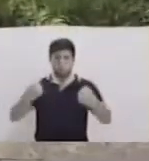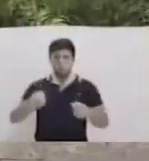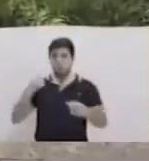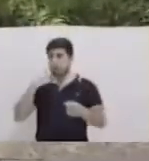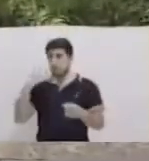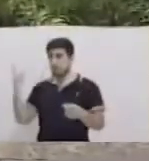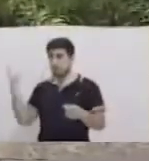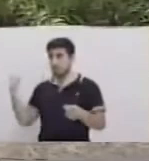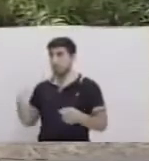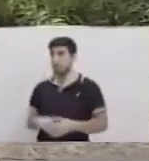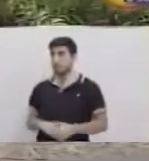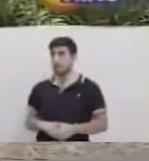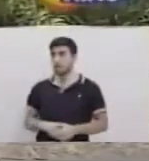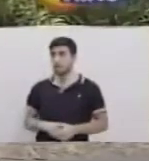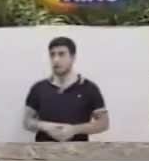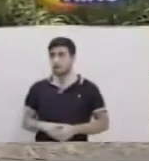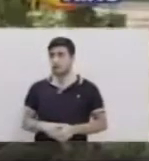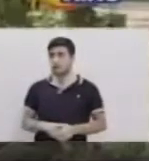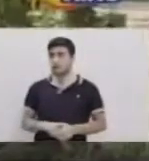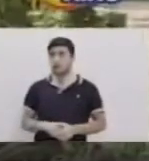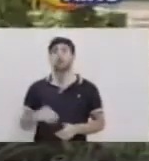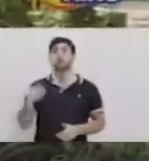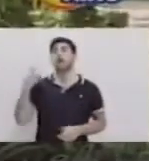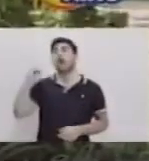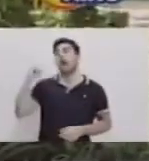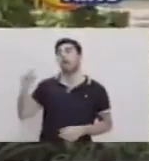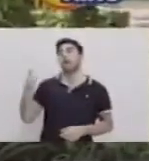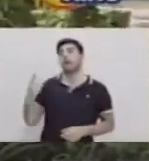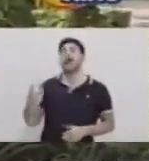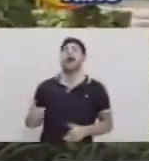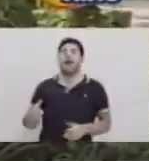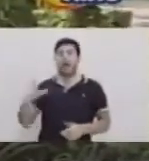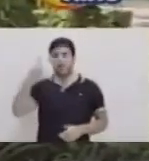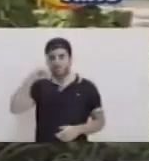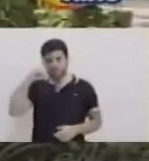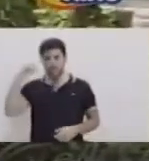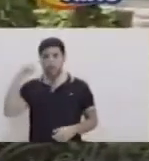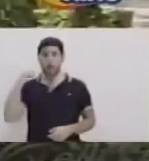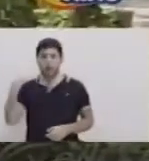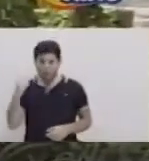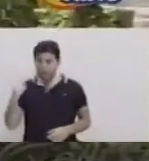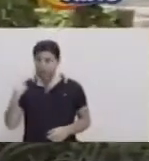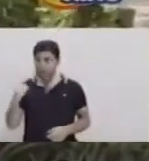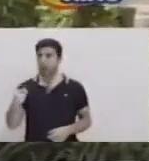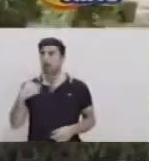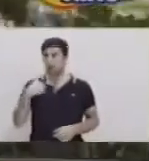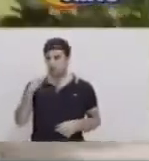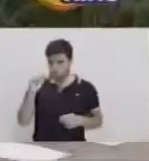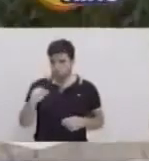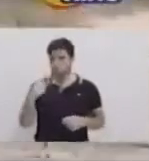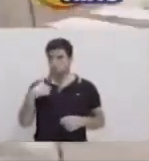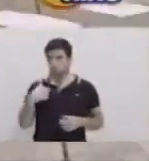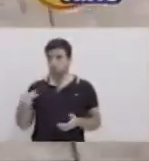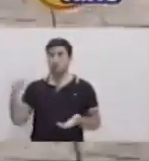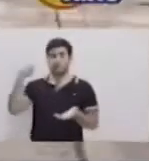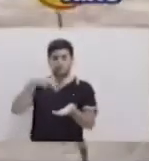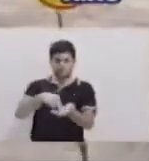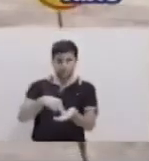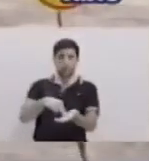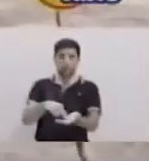papel o tijera, uno, dos y tres. ¿Quién ganó? Amarillo. Entonces el amarillo